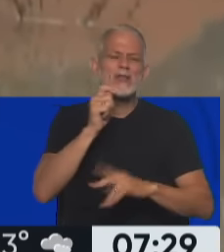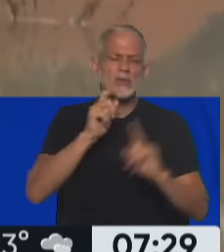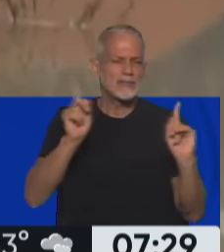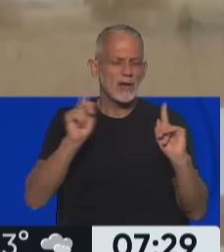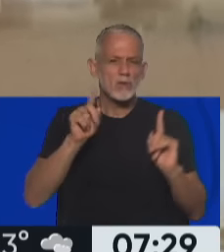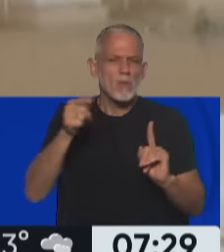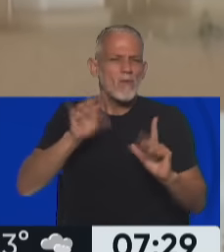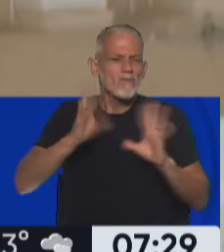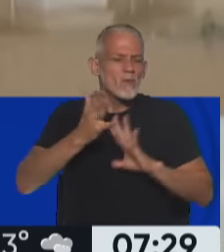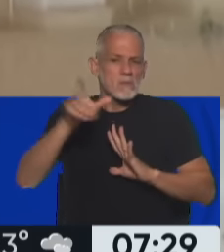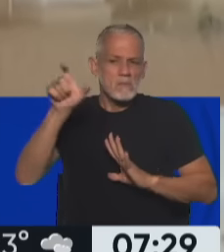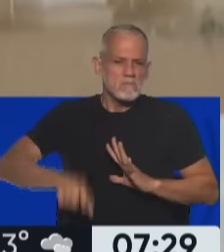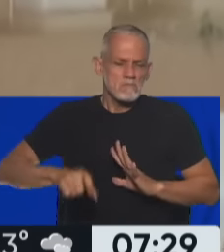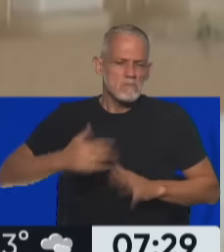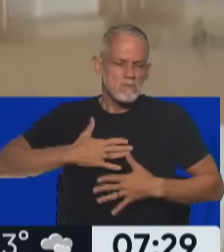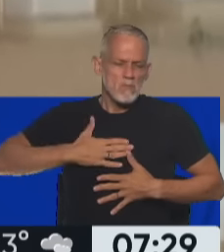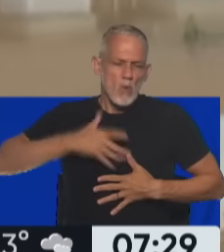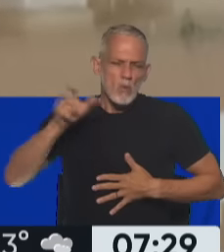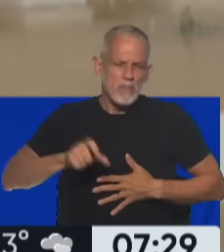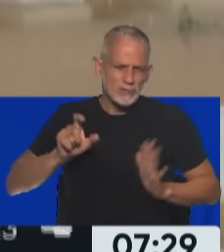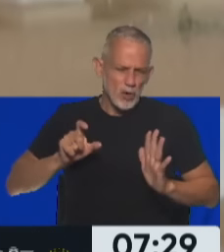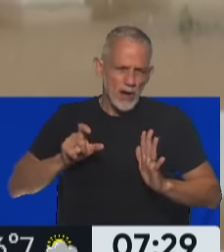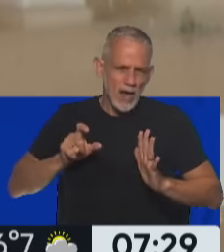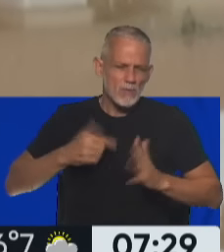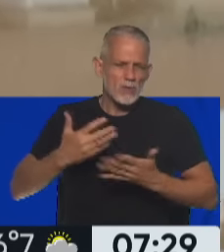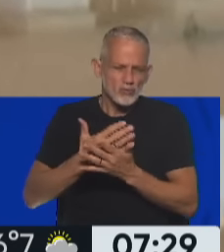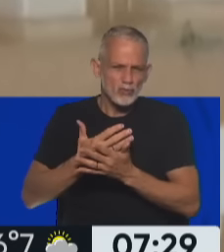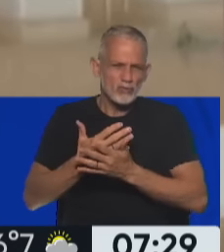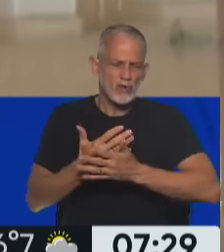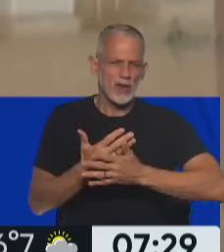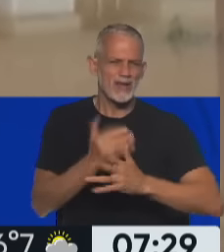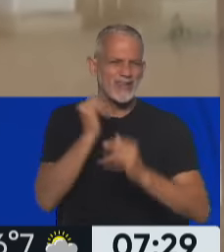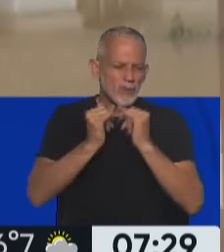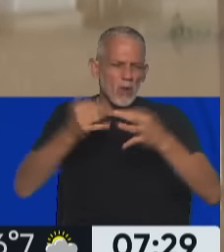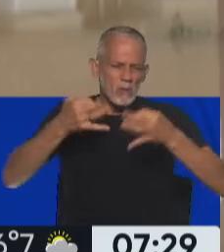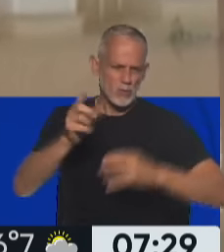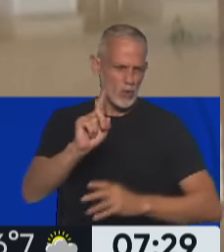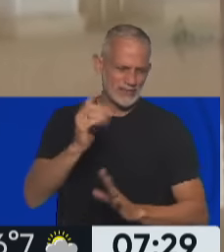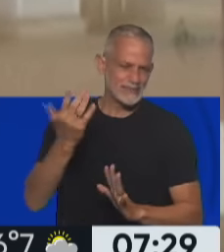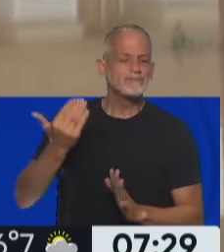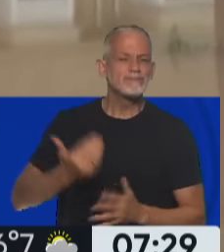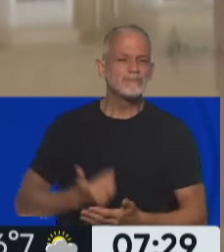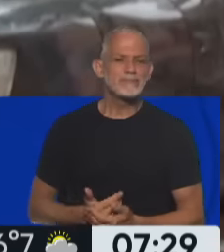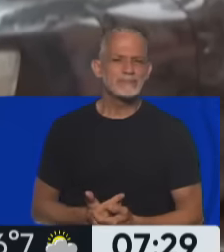tu mirada como un ser humano que está padeciendo una tragedia de estas características.